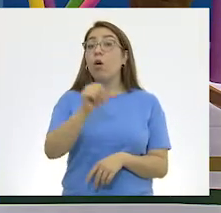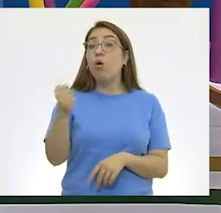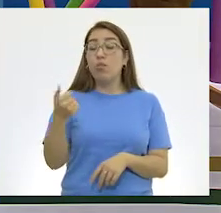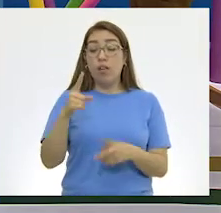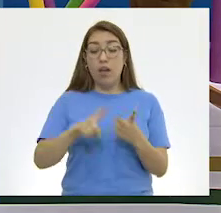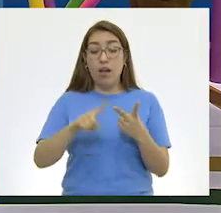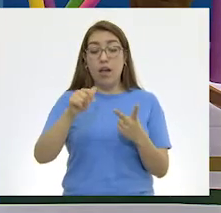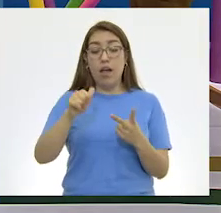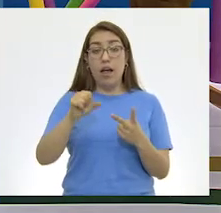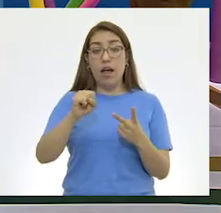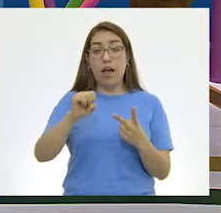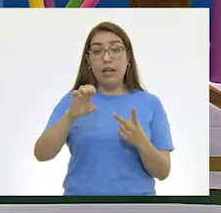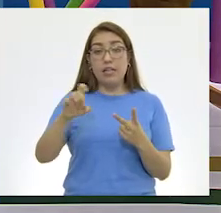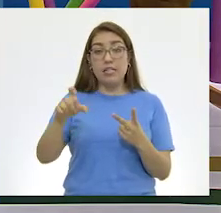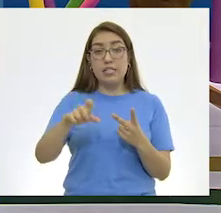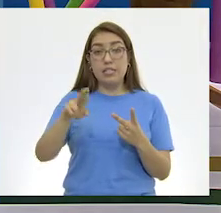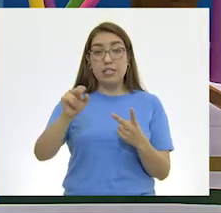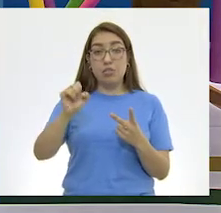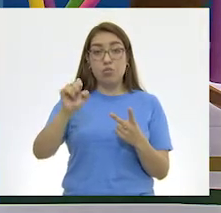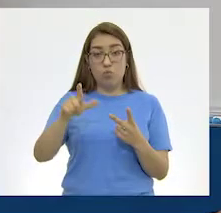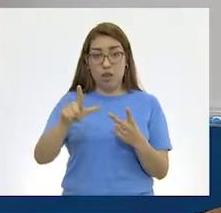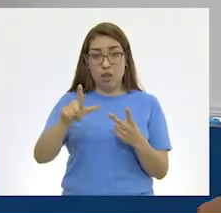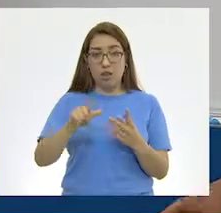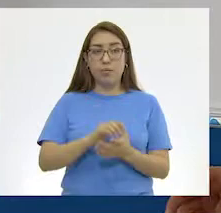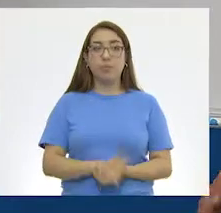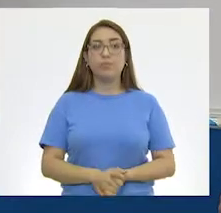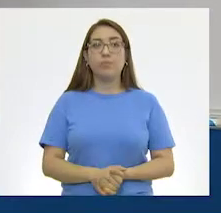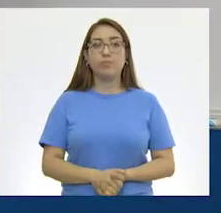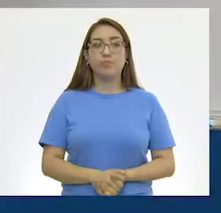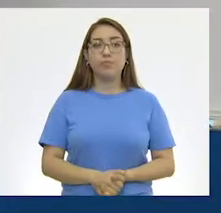Asexual. Así es.